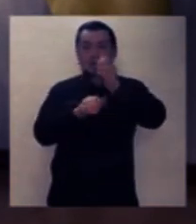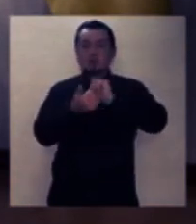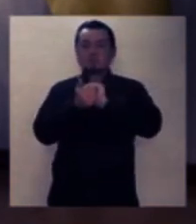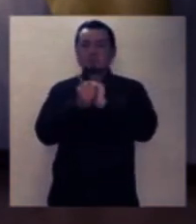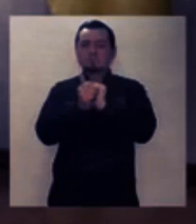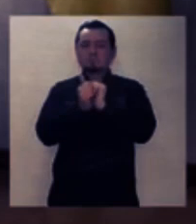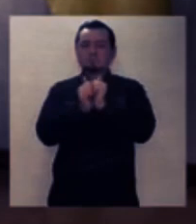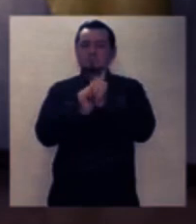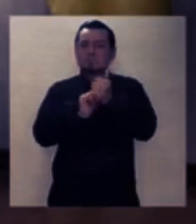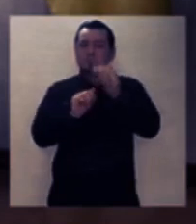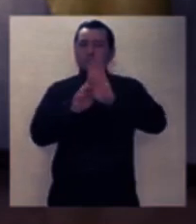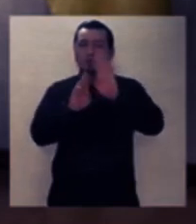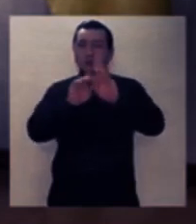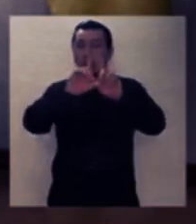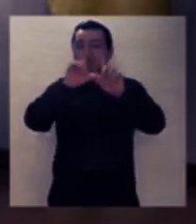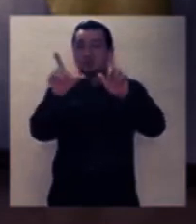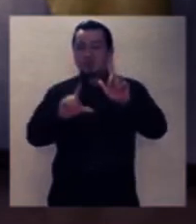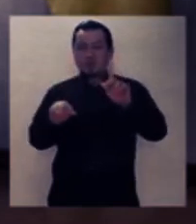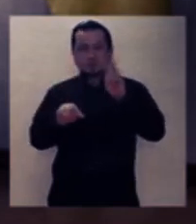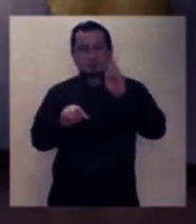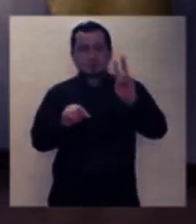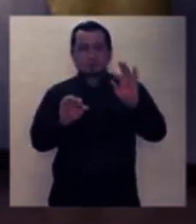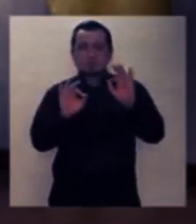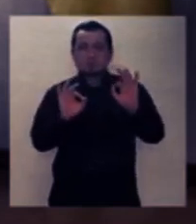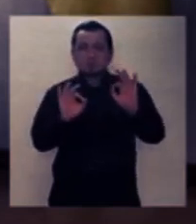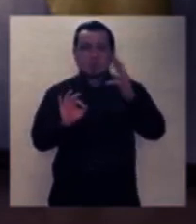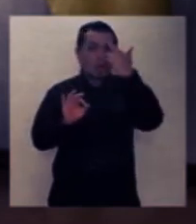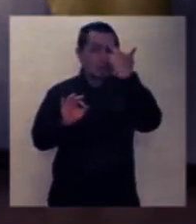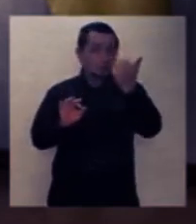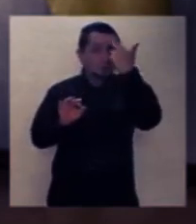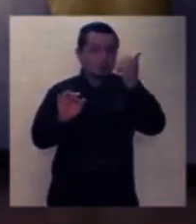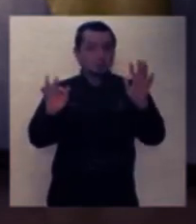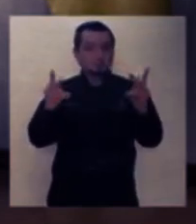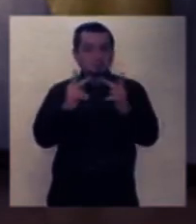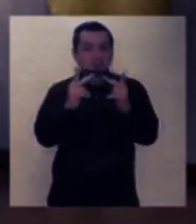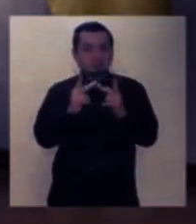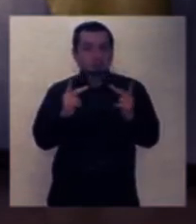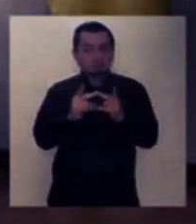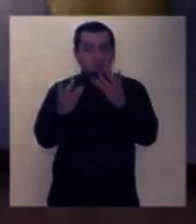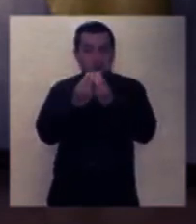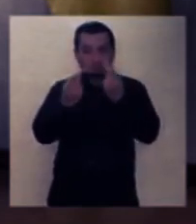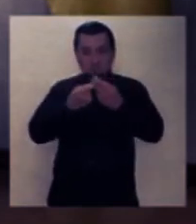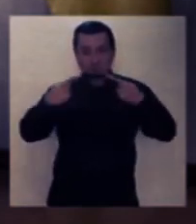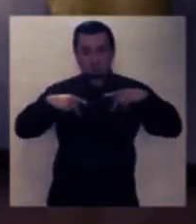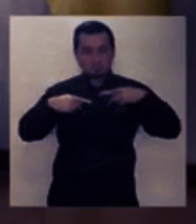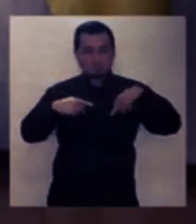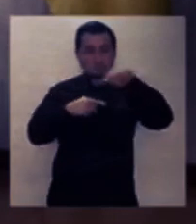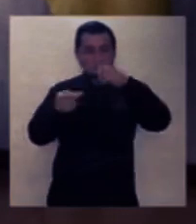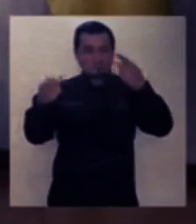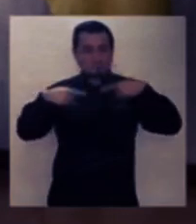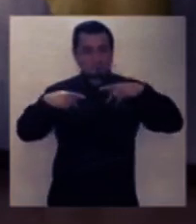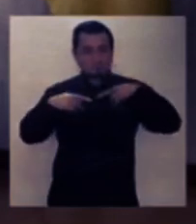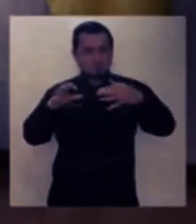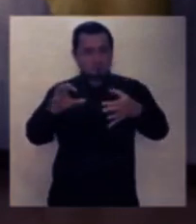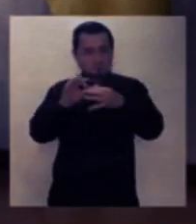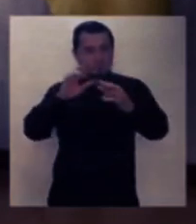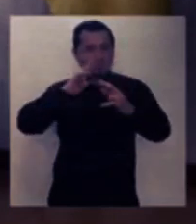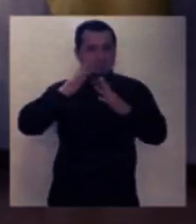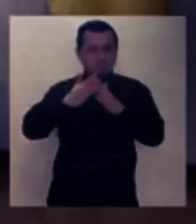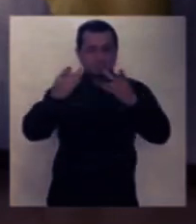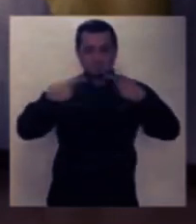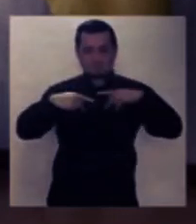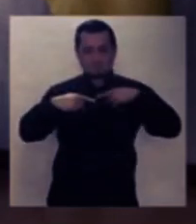estado fue convirtiéndose en un referente nacional por haber actuado a tiempo, por ejercer su soberanía con responsabilidad, por hacer de